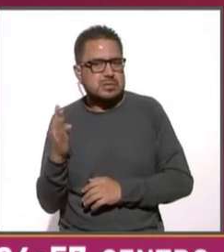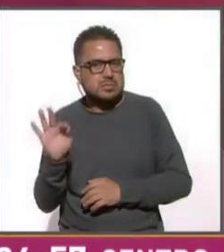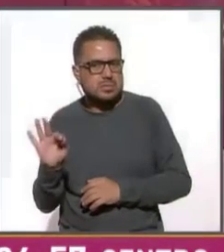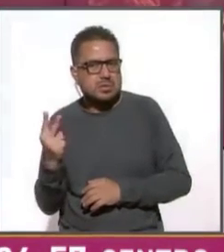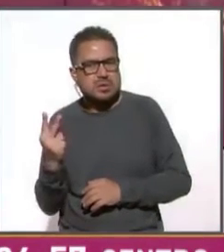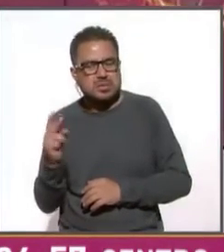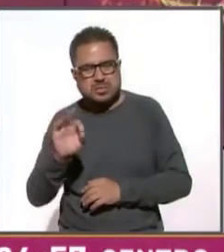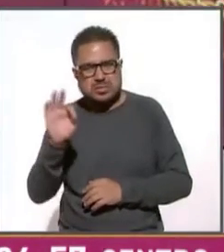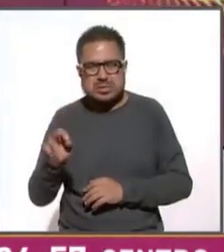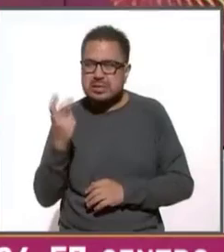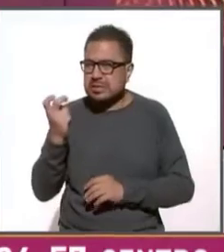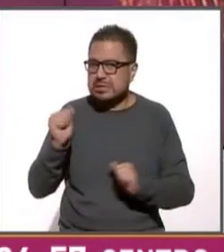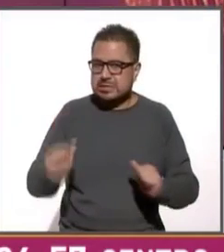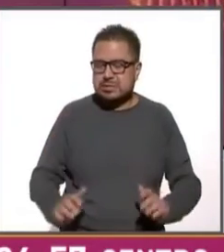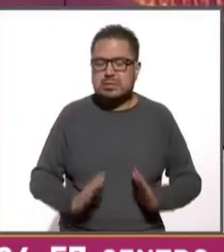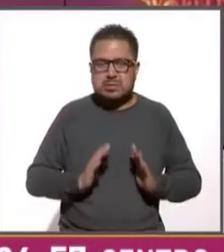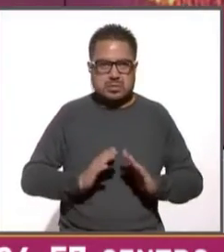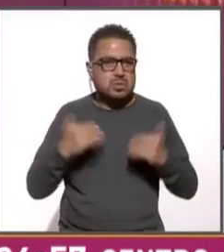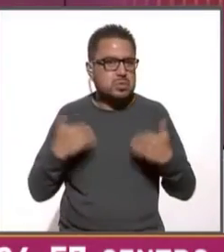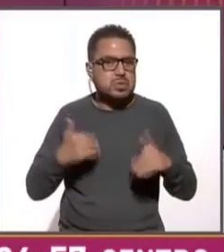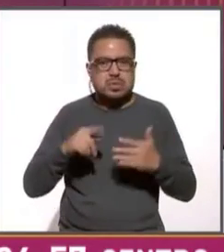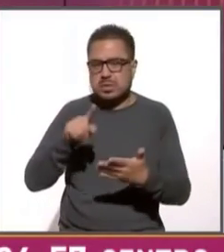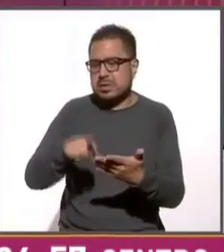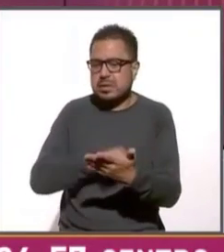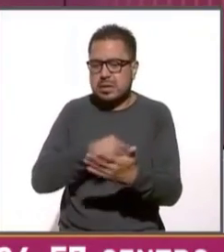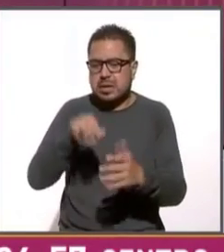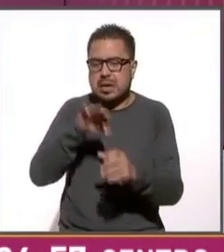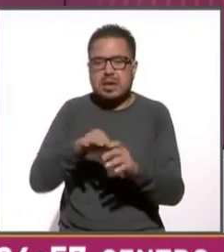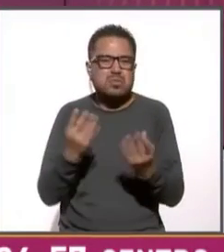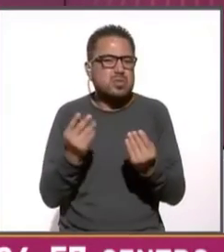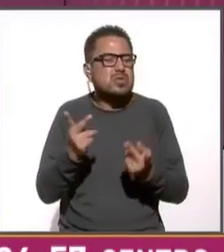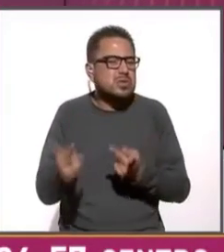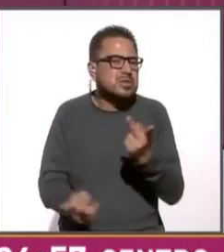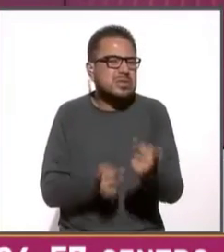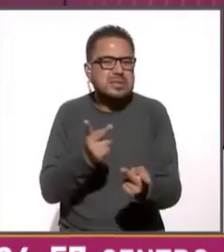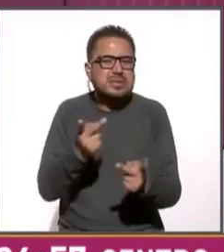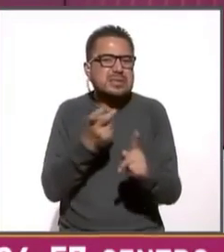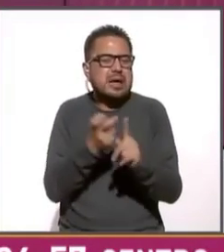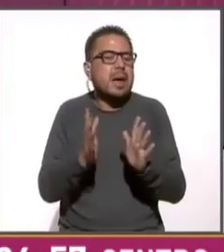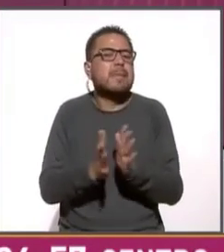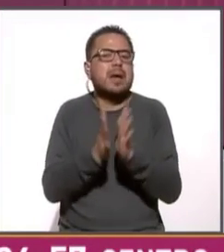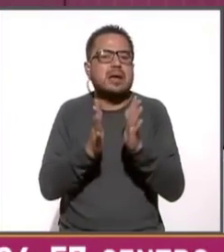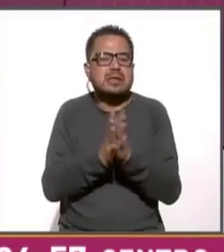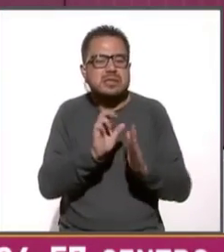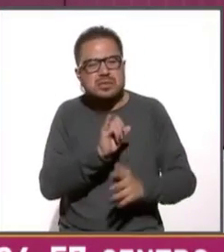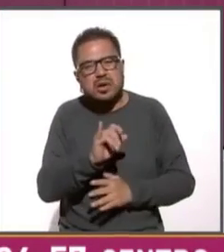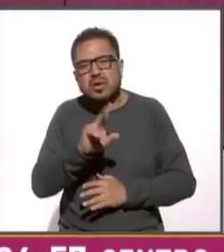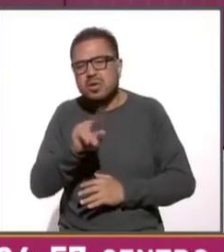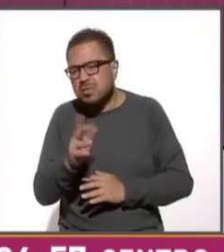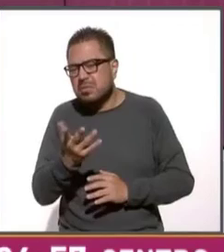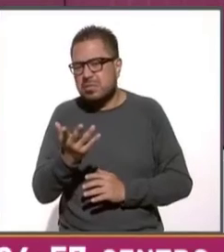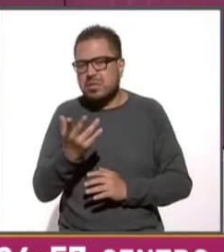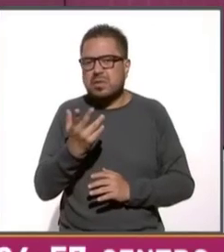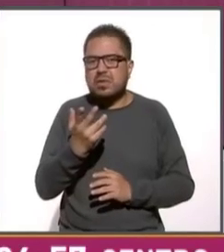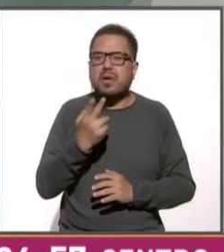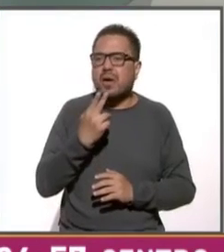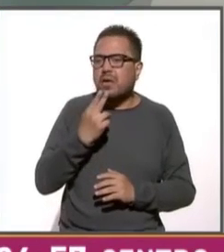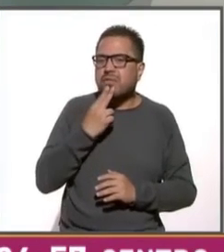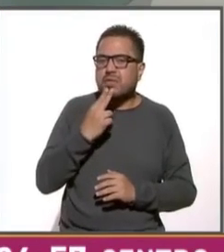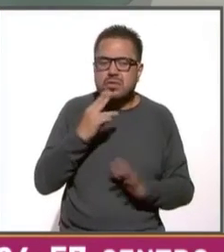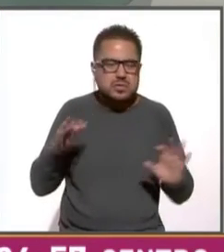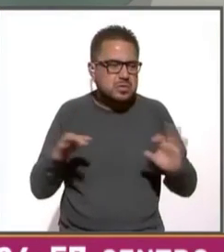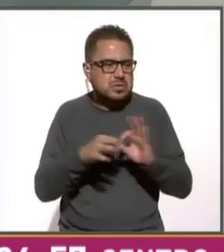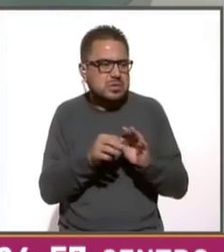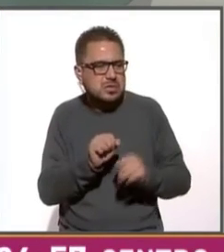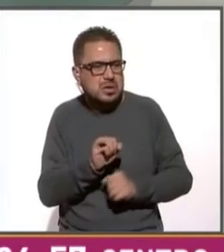esta fue la gran sorpresa de la elección. Varias preguntas aquí: ¿importó la participación o no? ¿Funcionó la